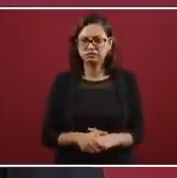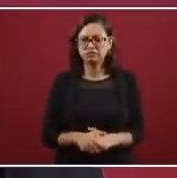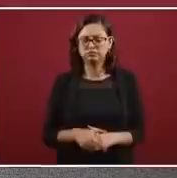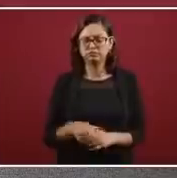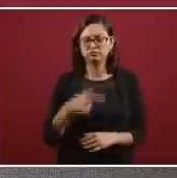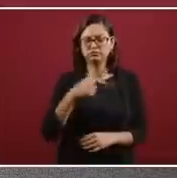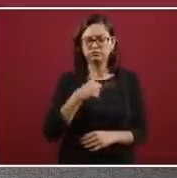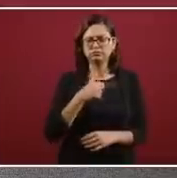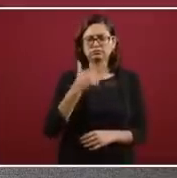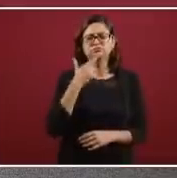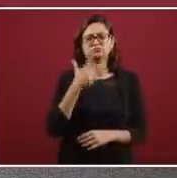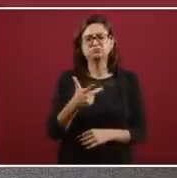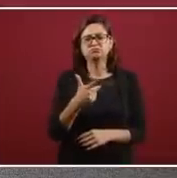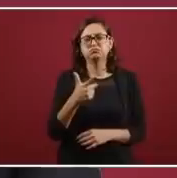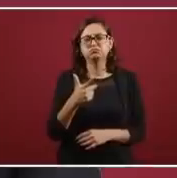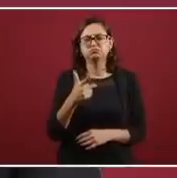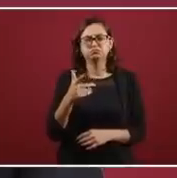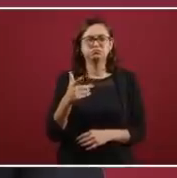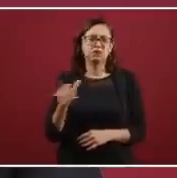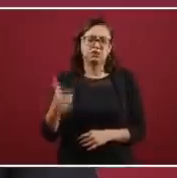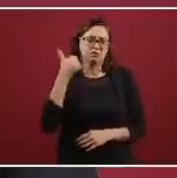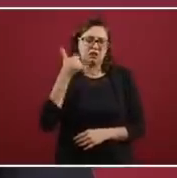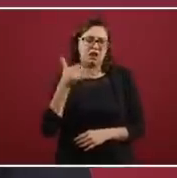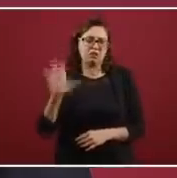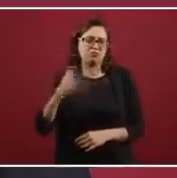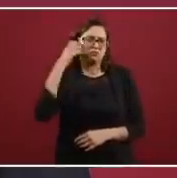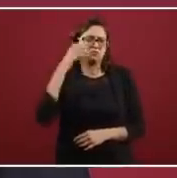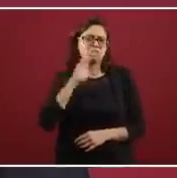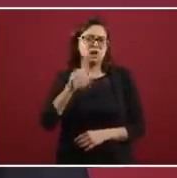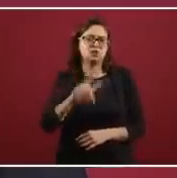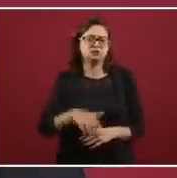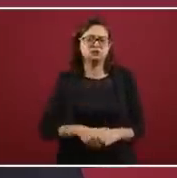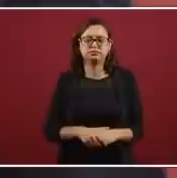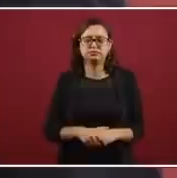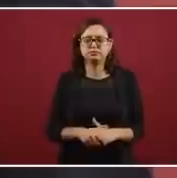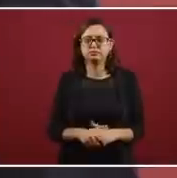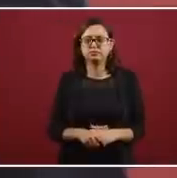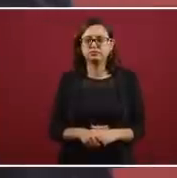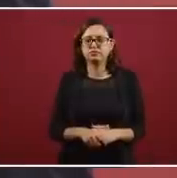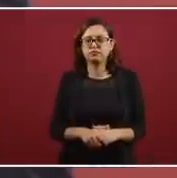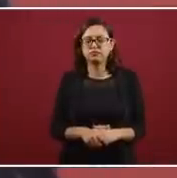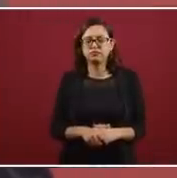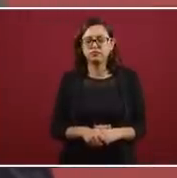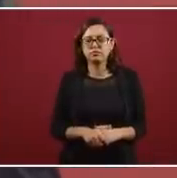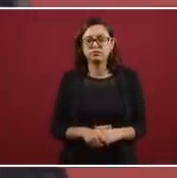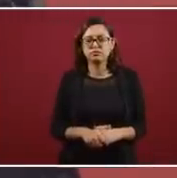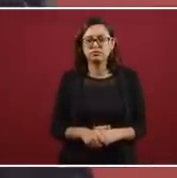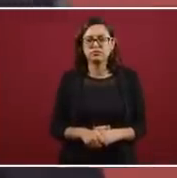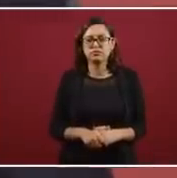Prefiero hablar por el teléfono. Además, ya no hay